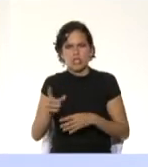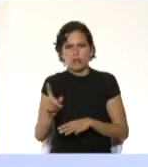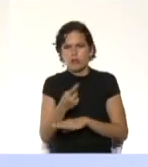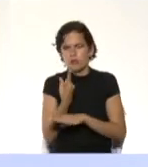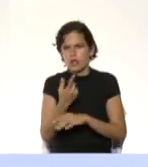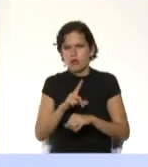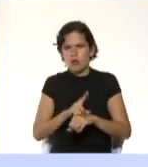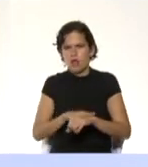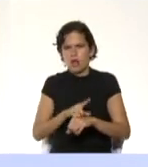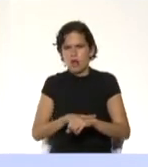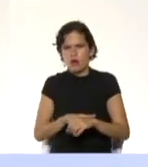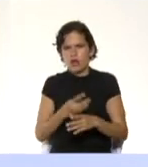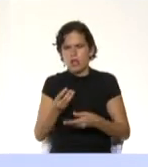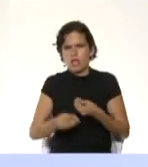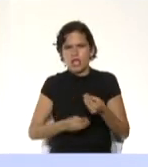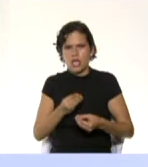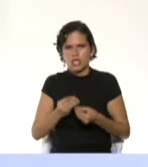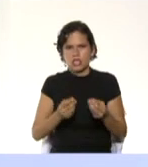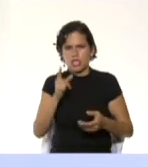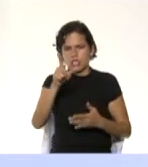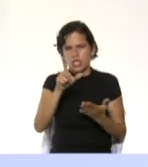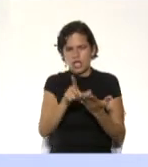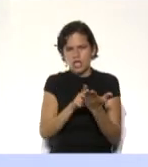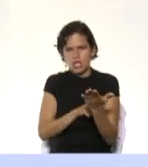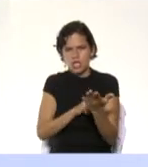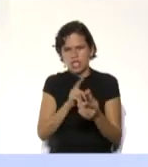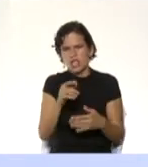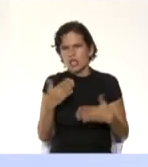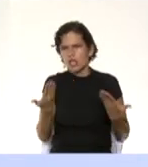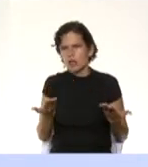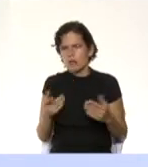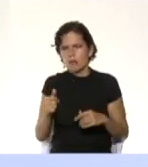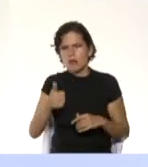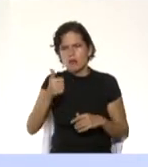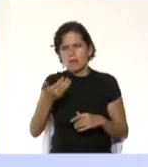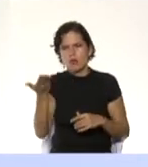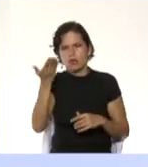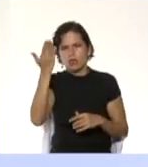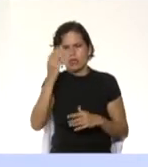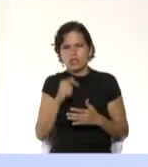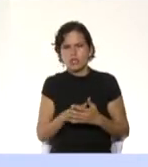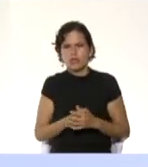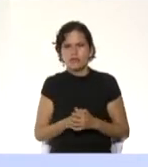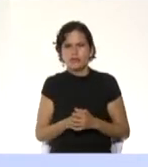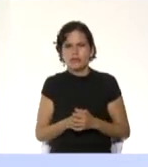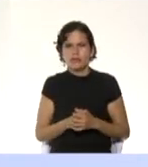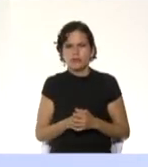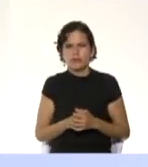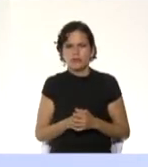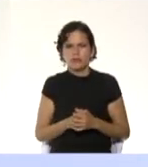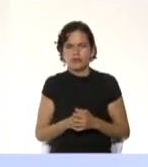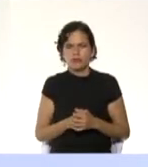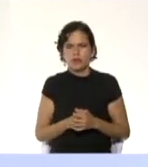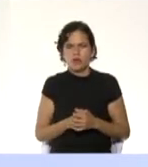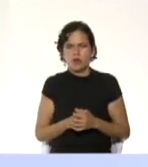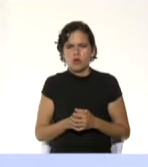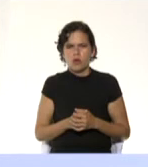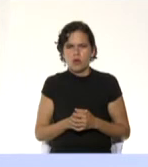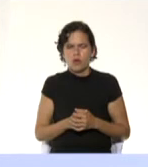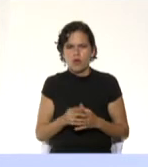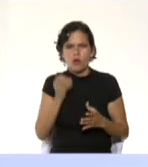listas? ¿Cuál es mi prioridad a la hora de elaborar o organizarme diariamente